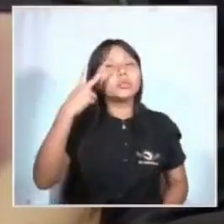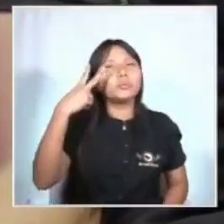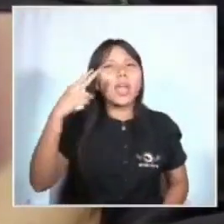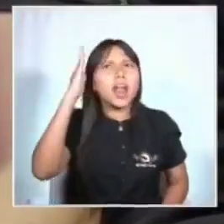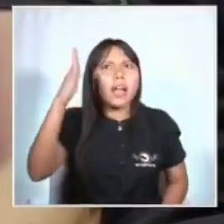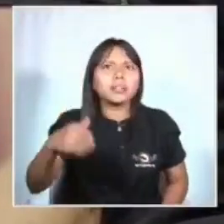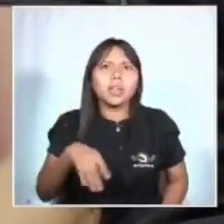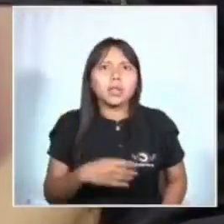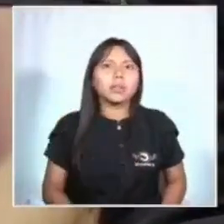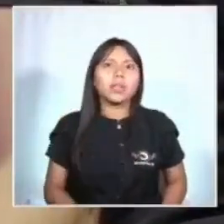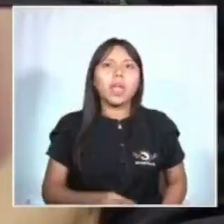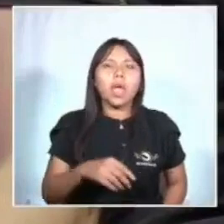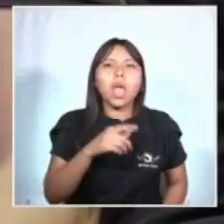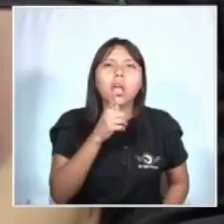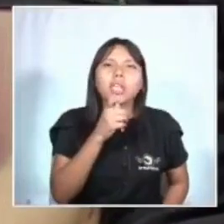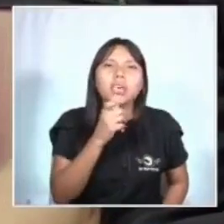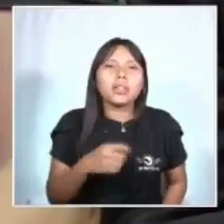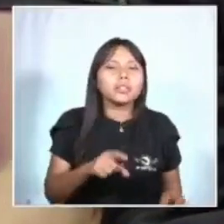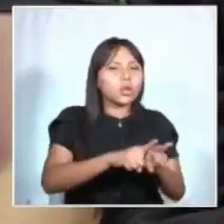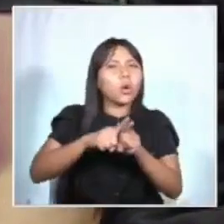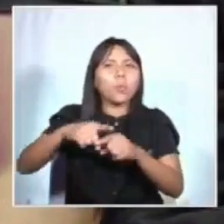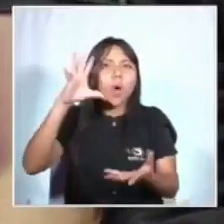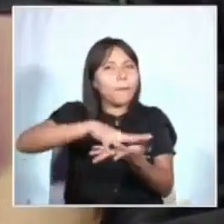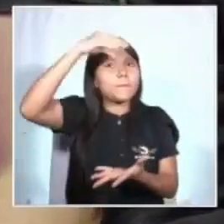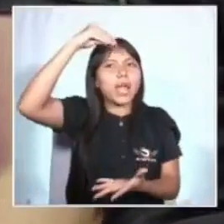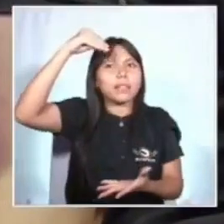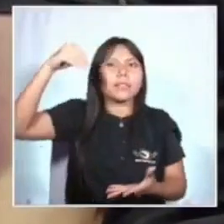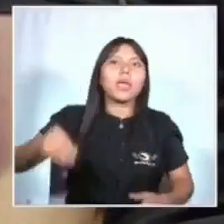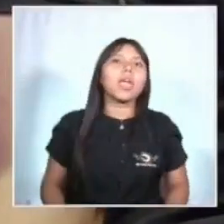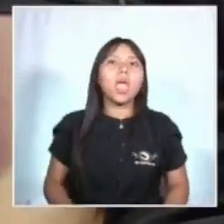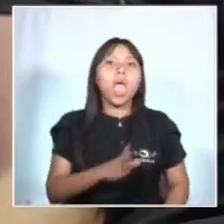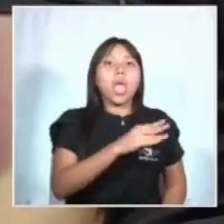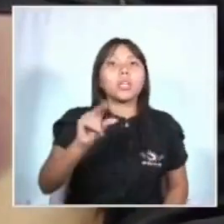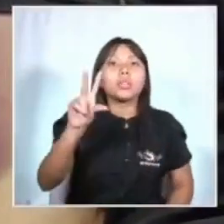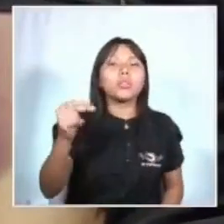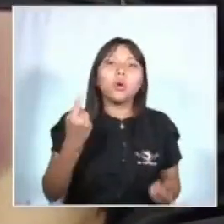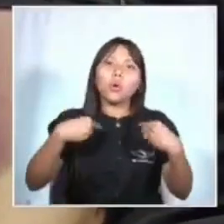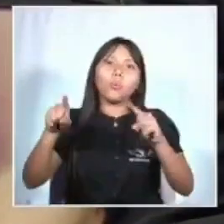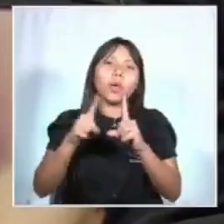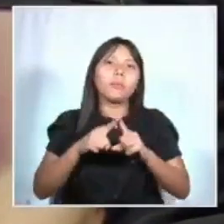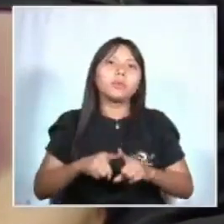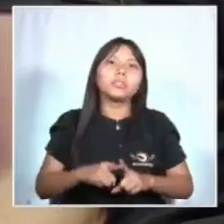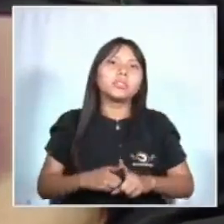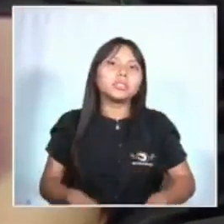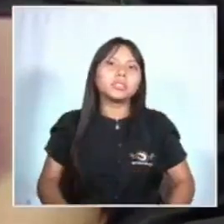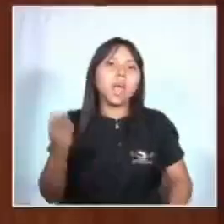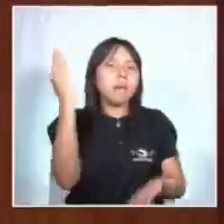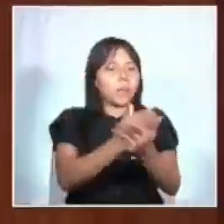quién es, cómo aprende. Y no te vamos a restringir, porque es